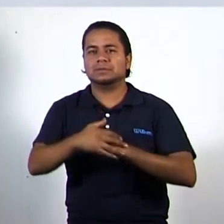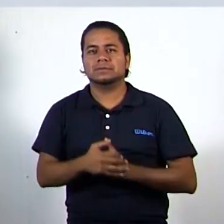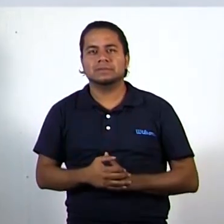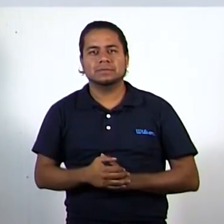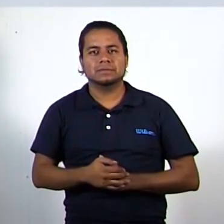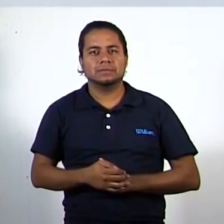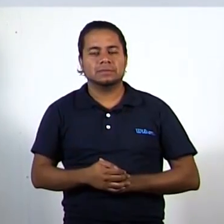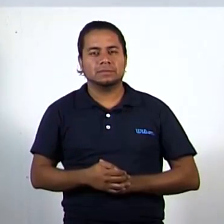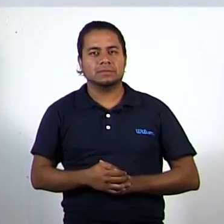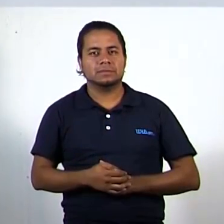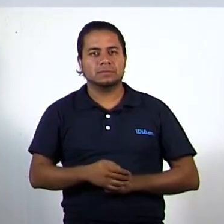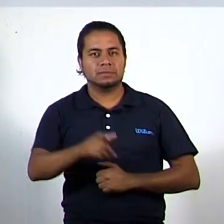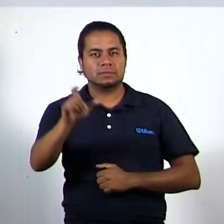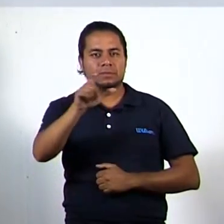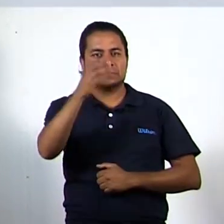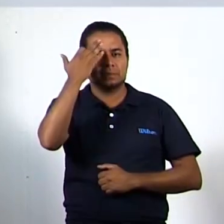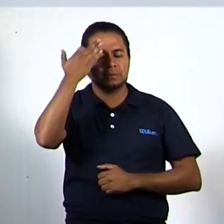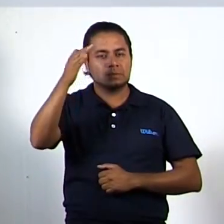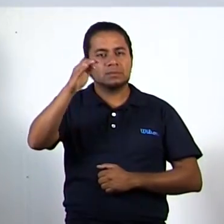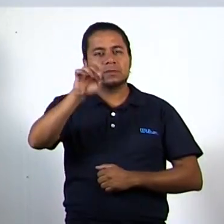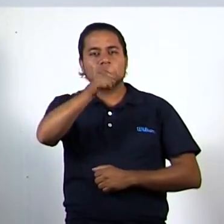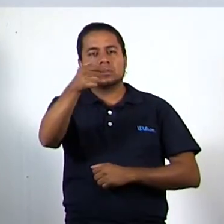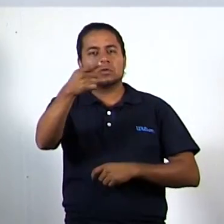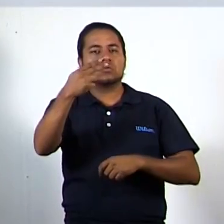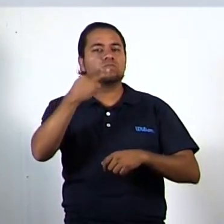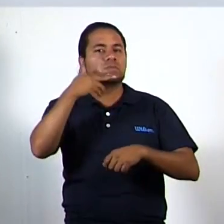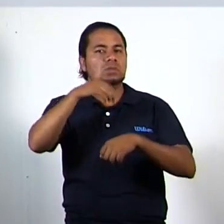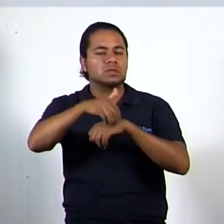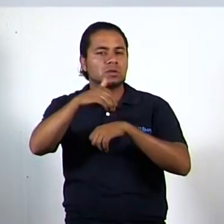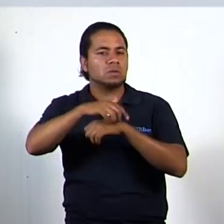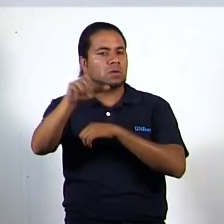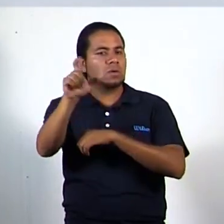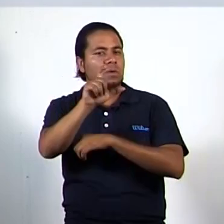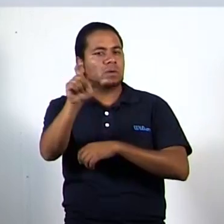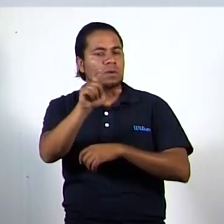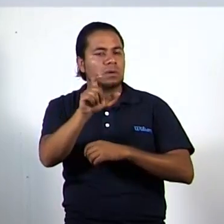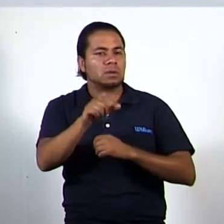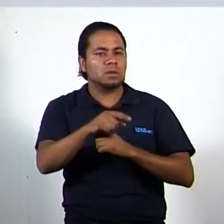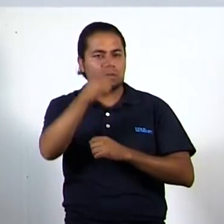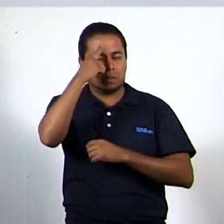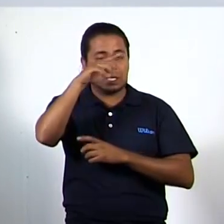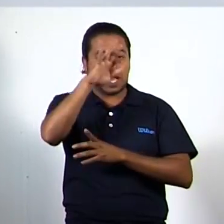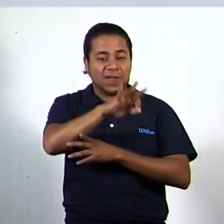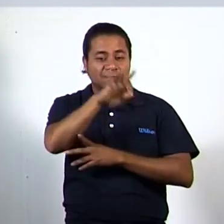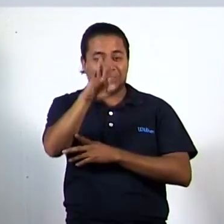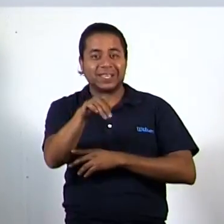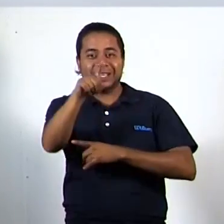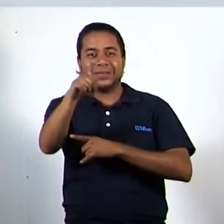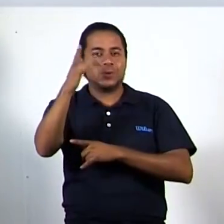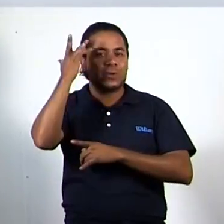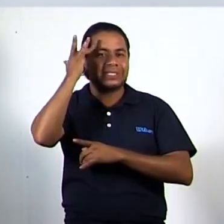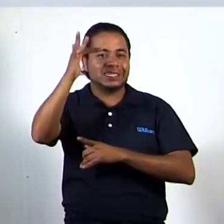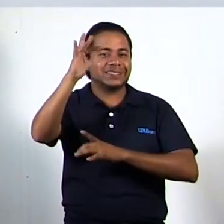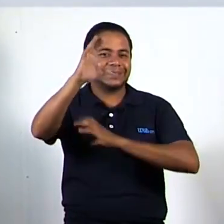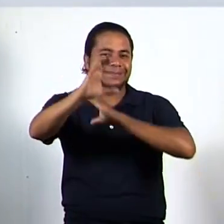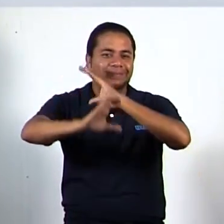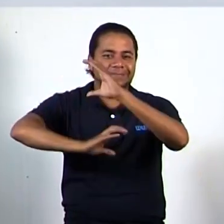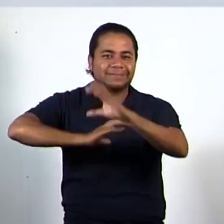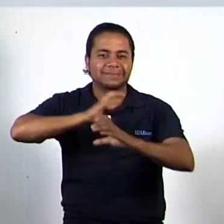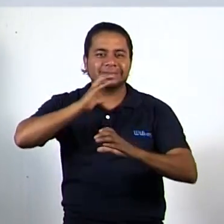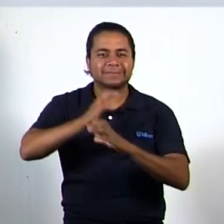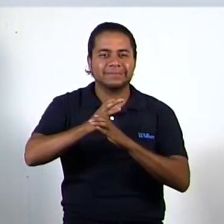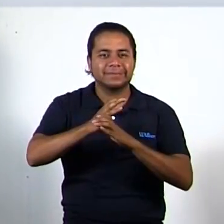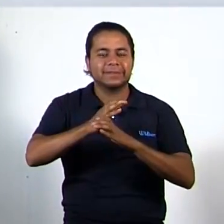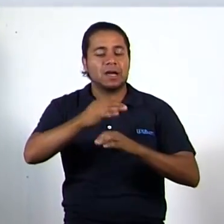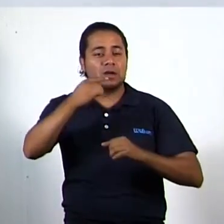¿En qué otro momento utilizas los números? Así es. En la fecha de tu cumpleaños. Voy a anotar.